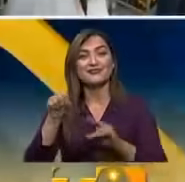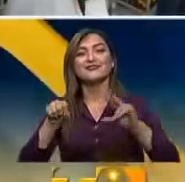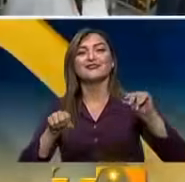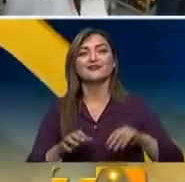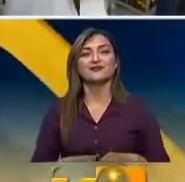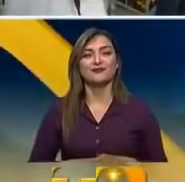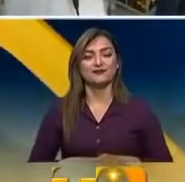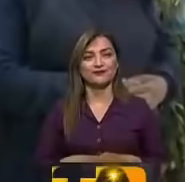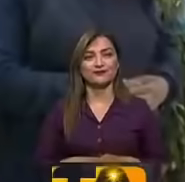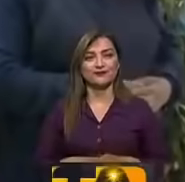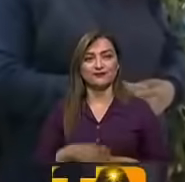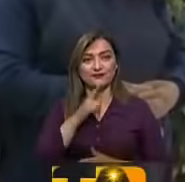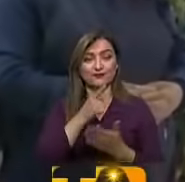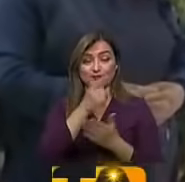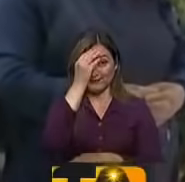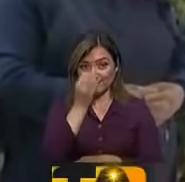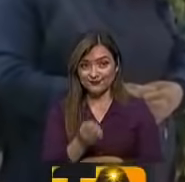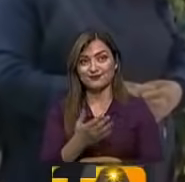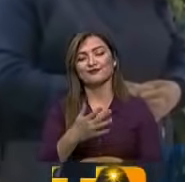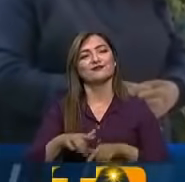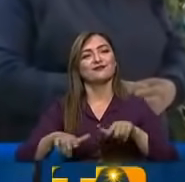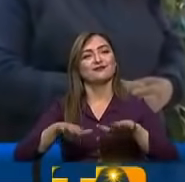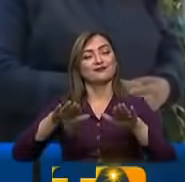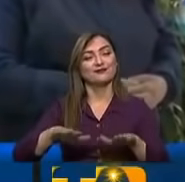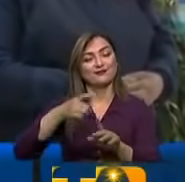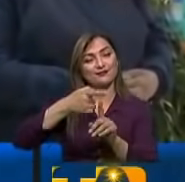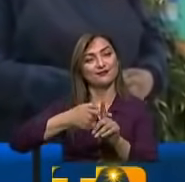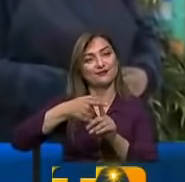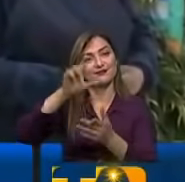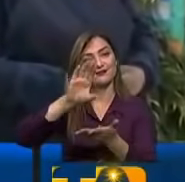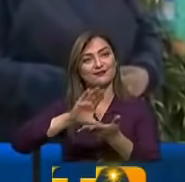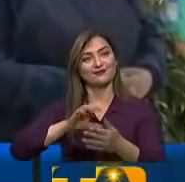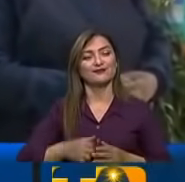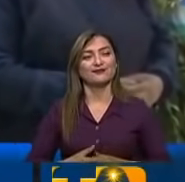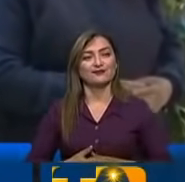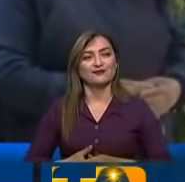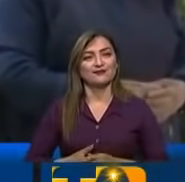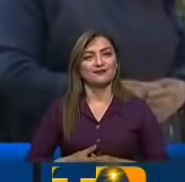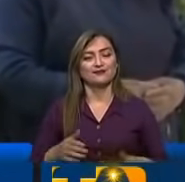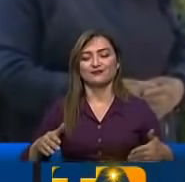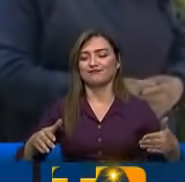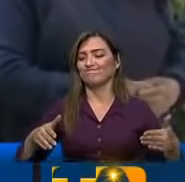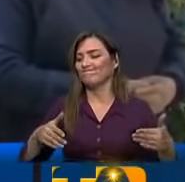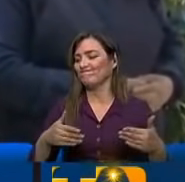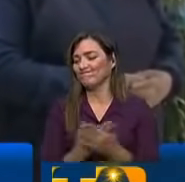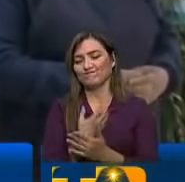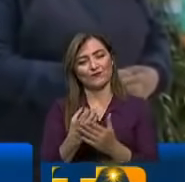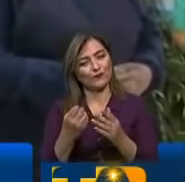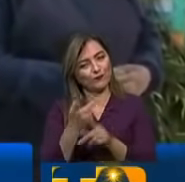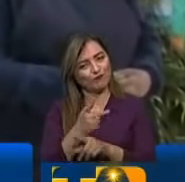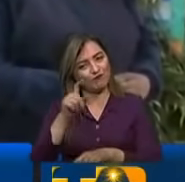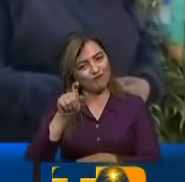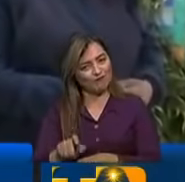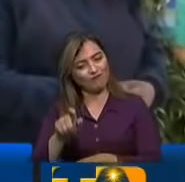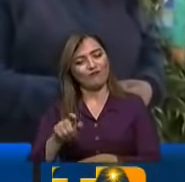Así es, compañeras, muy buenos días. Nos encontramos en el mercado central porque aquí usted puede encontrar absolutamente todo lo que